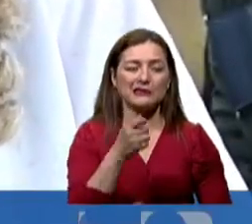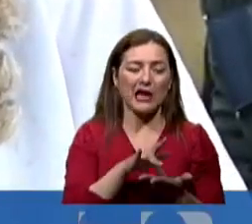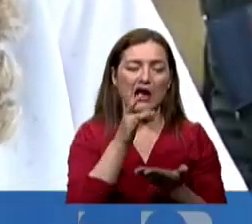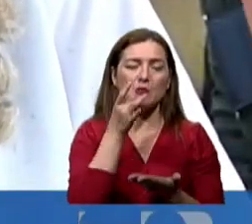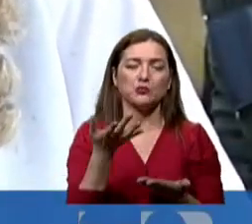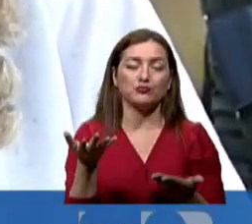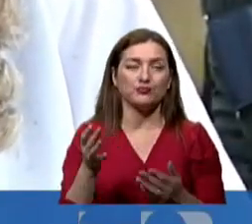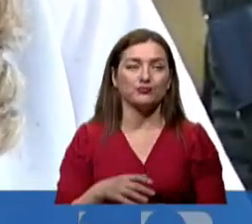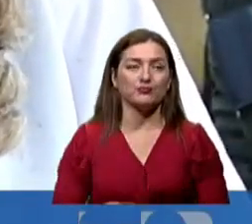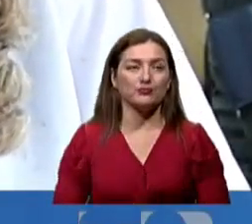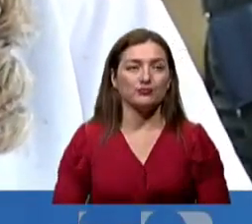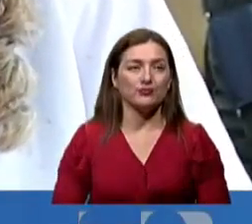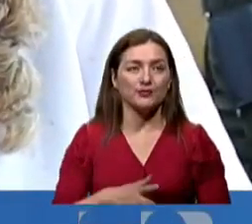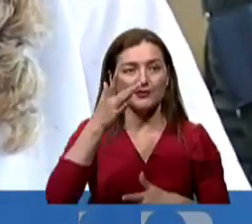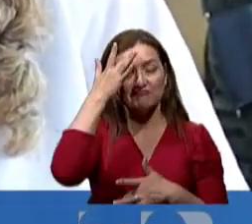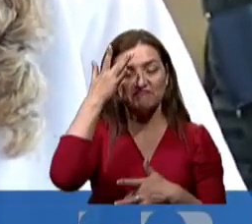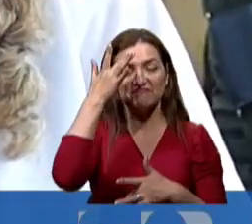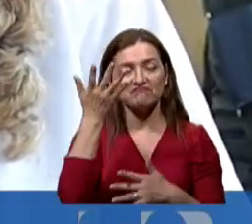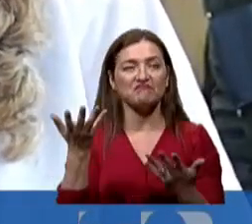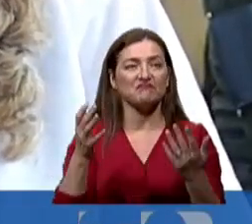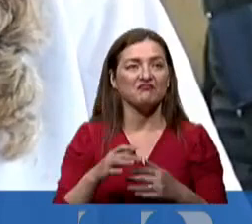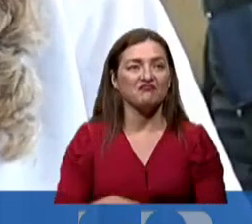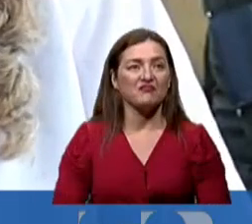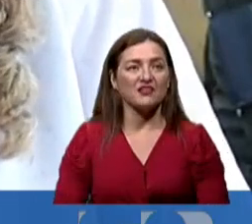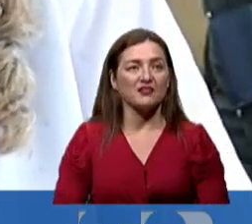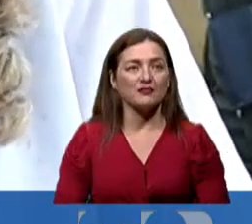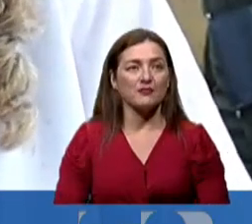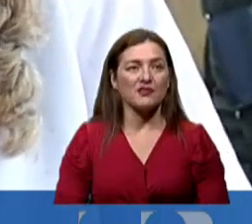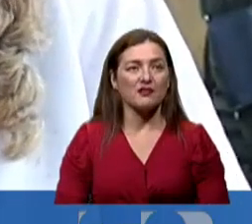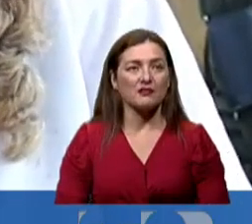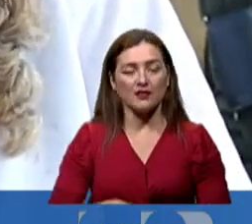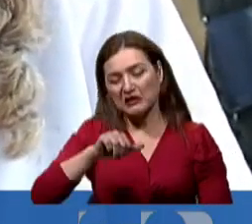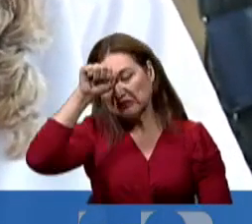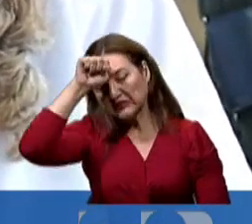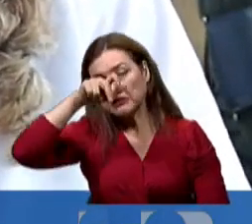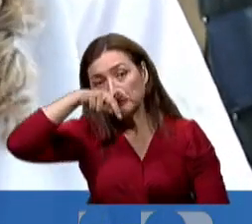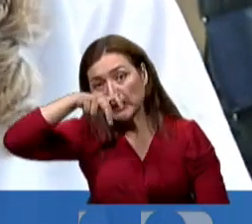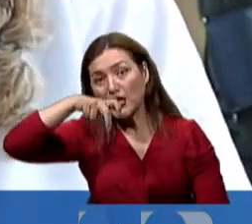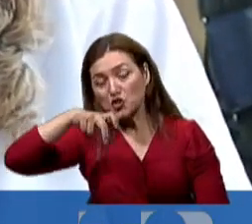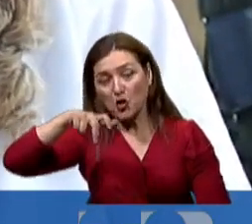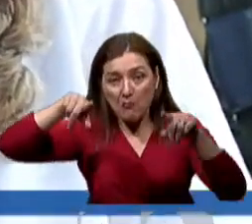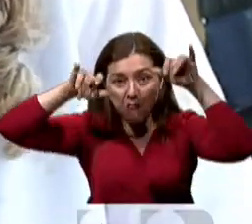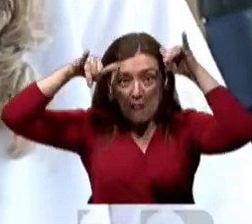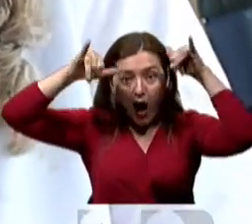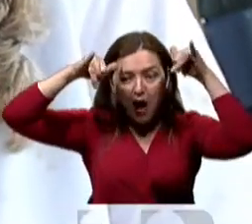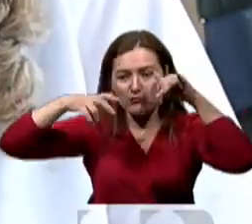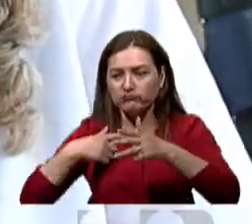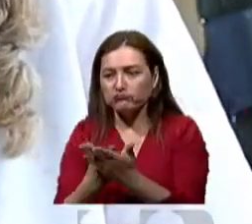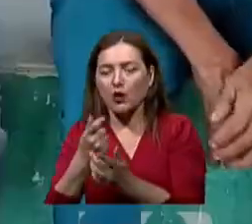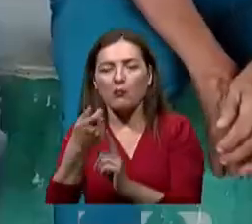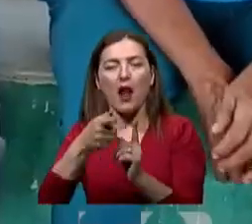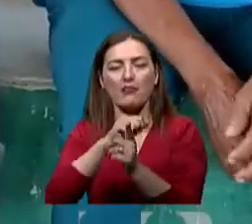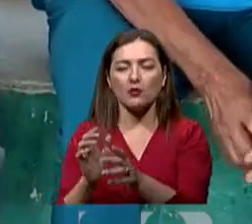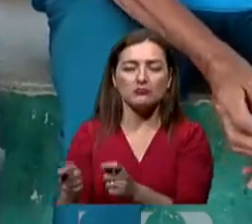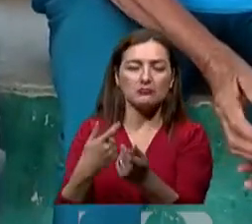huevo. Uno se enferma. Si es que hay que vender, se vende un chancho, una vaca, plátano, eso es lo que más se